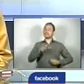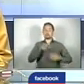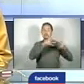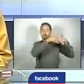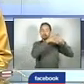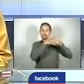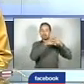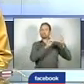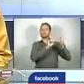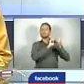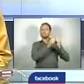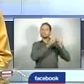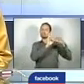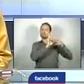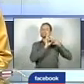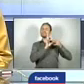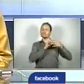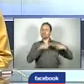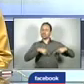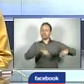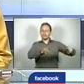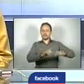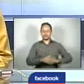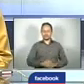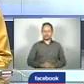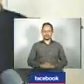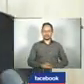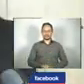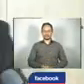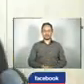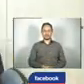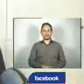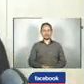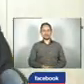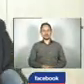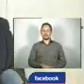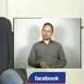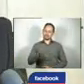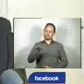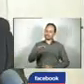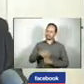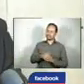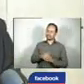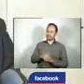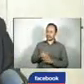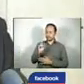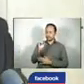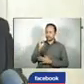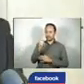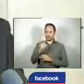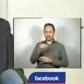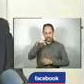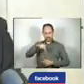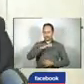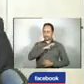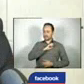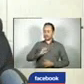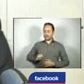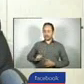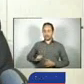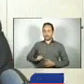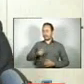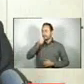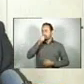país norteamericano se mantienen firmes. En primer lugar, en el estado salvadoreño, eso es